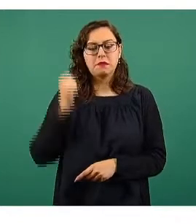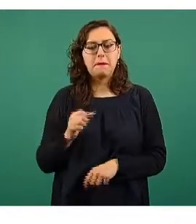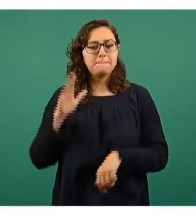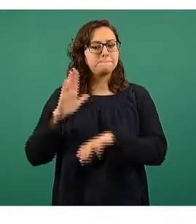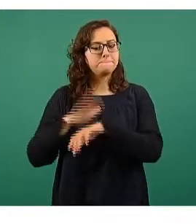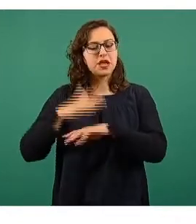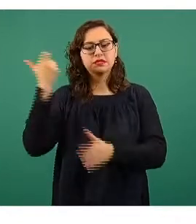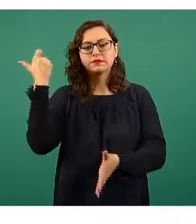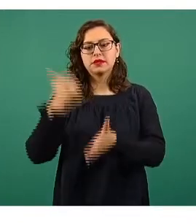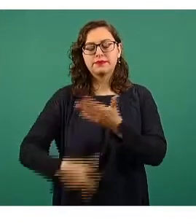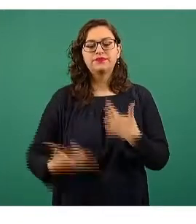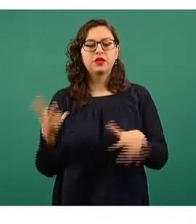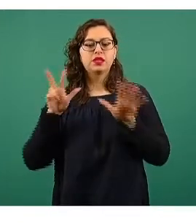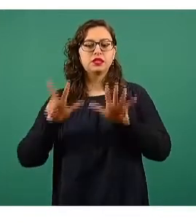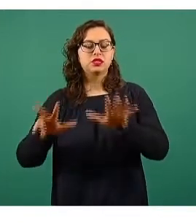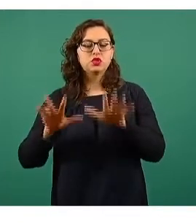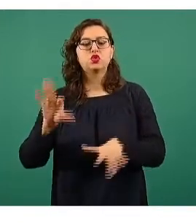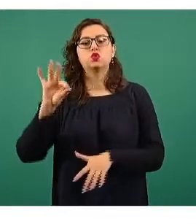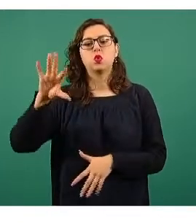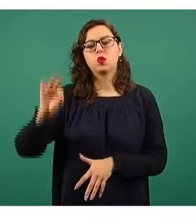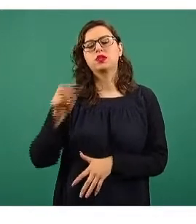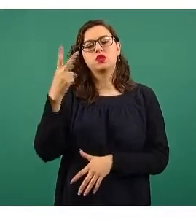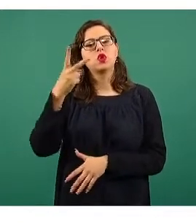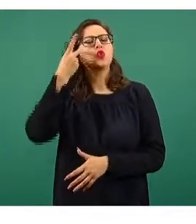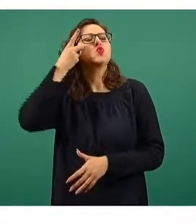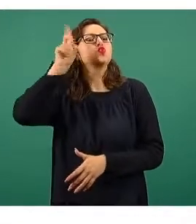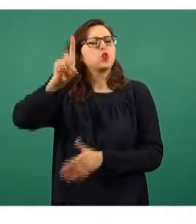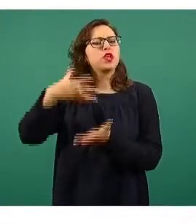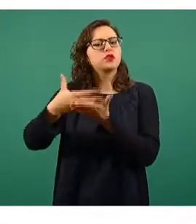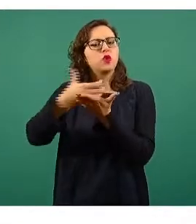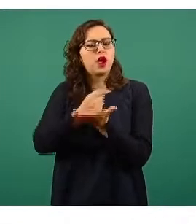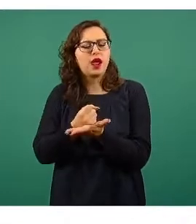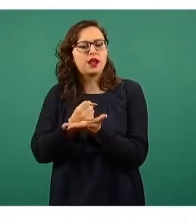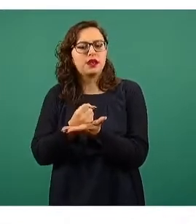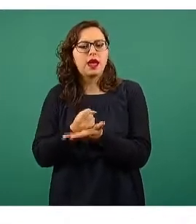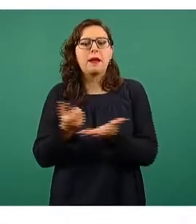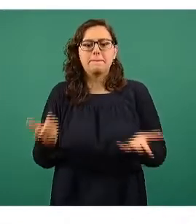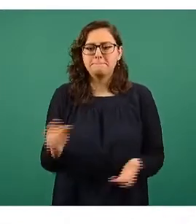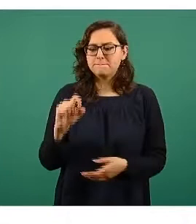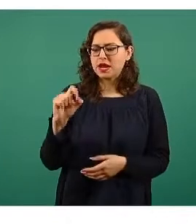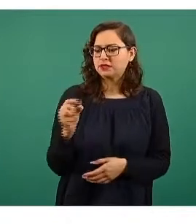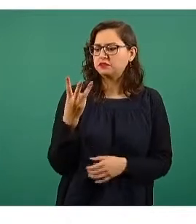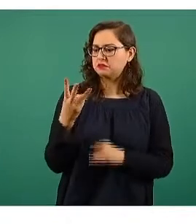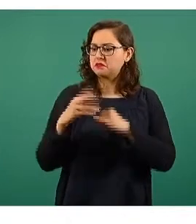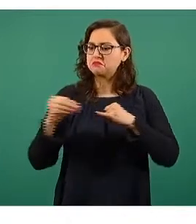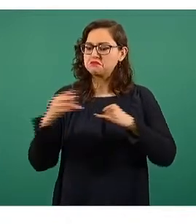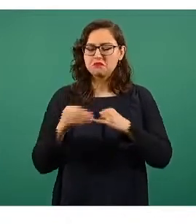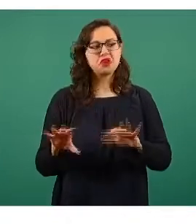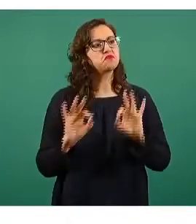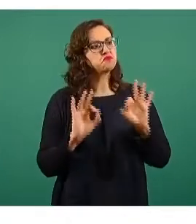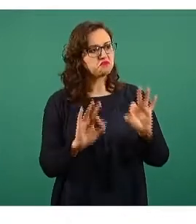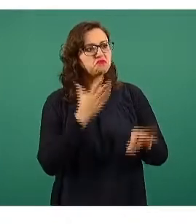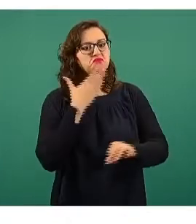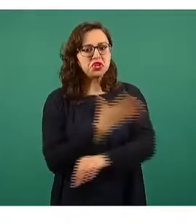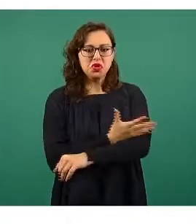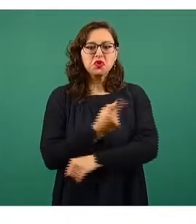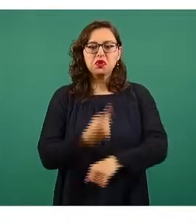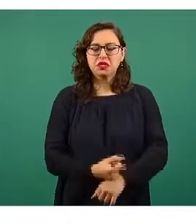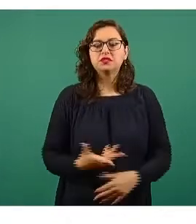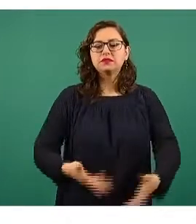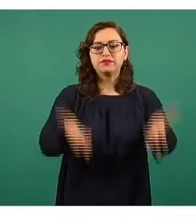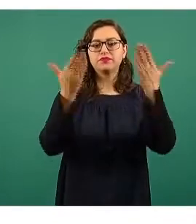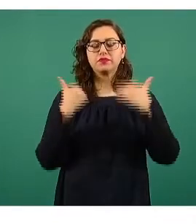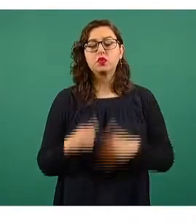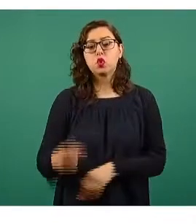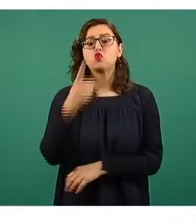42 centavos por litro, con un margen de 23 centavos, bien por Rendechicas. En el combustible premium, en